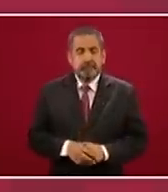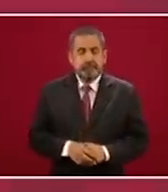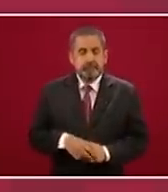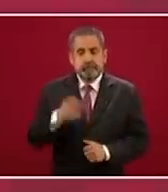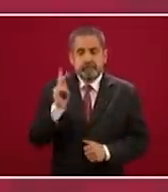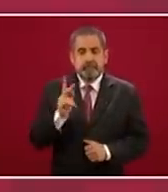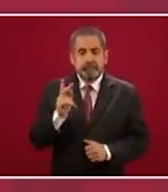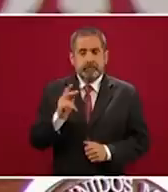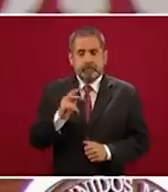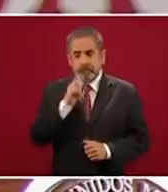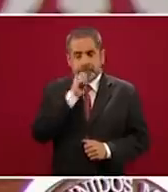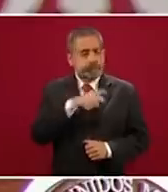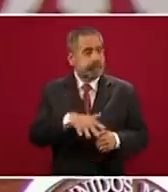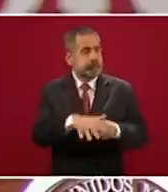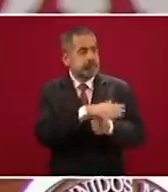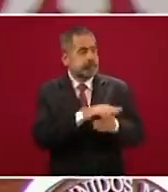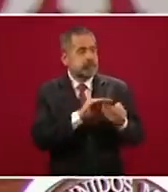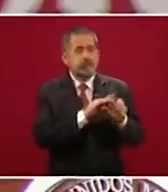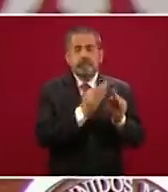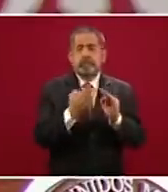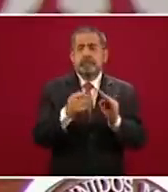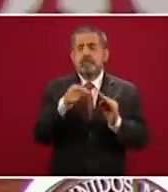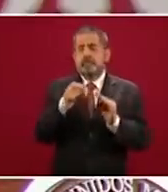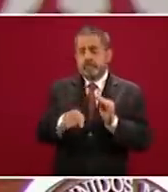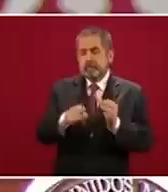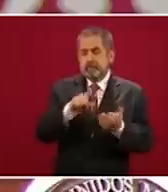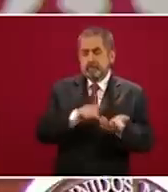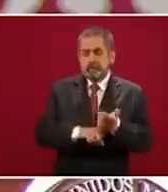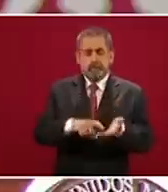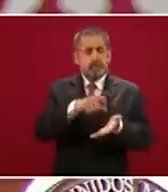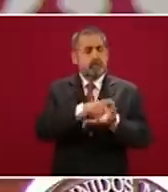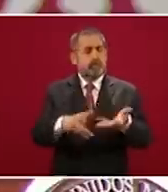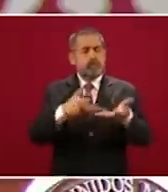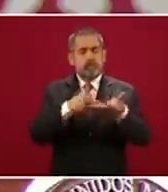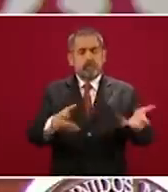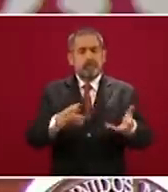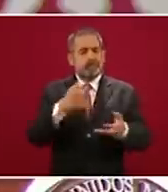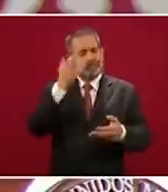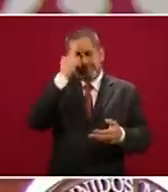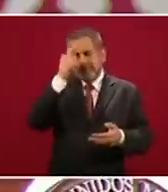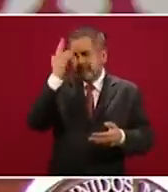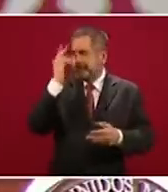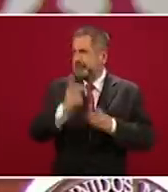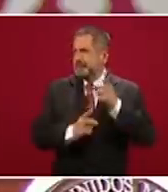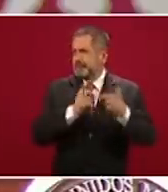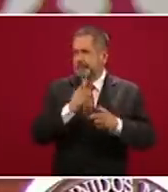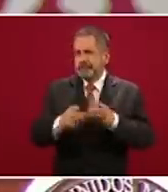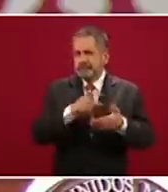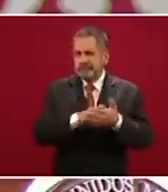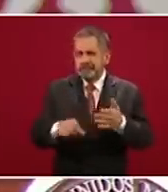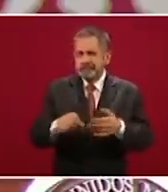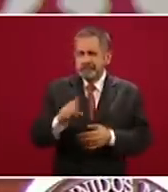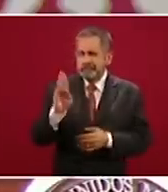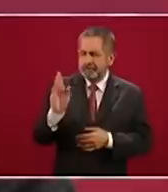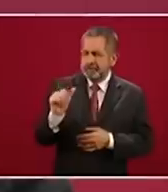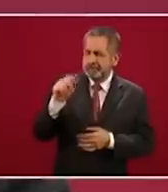Pero por la misma zona acabábamos de comprar el deportivo que fue de